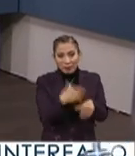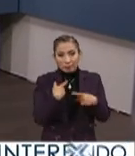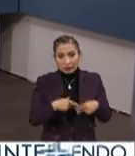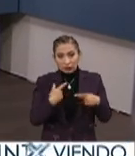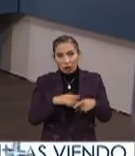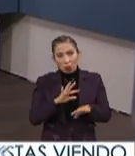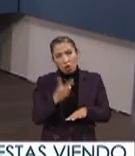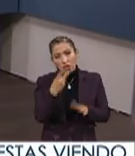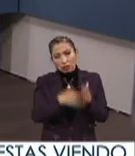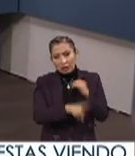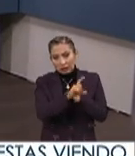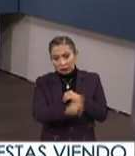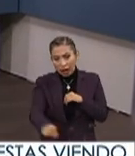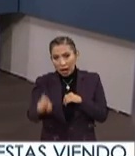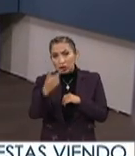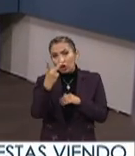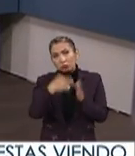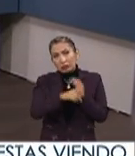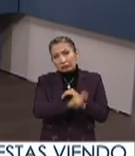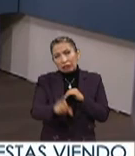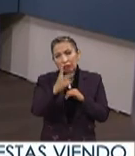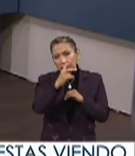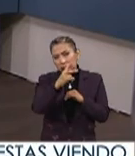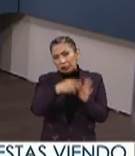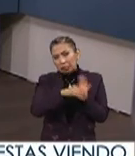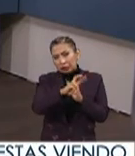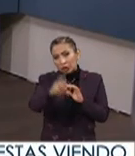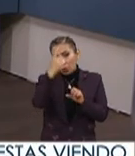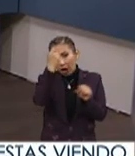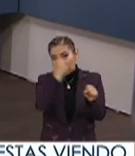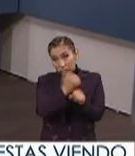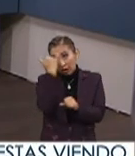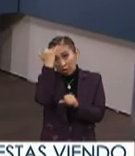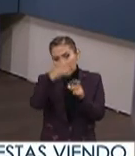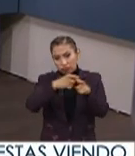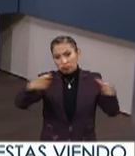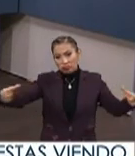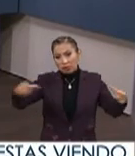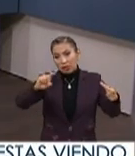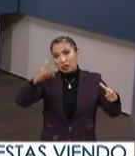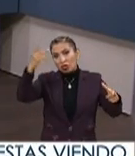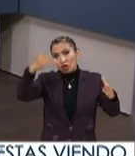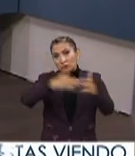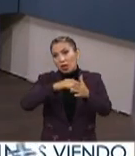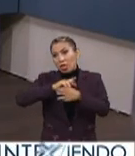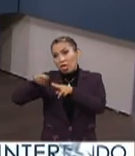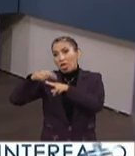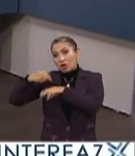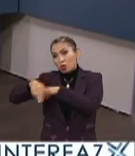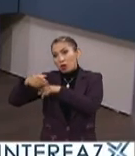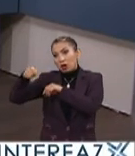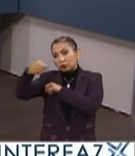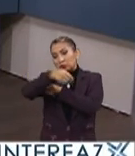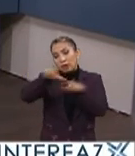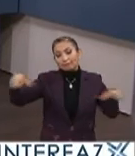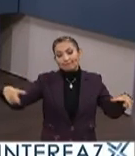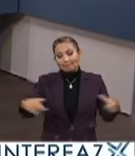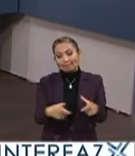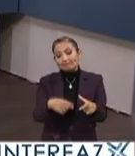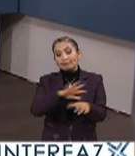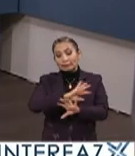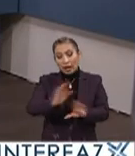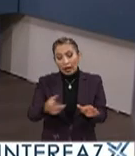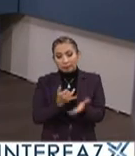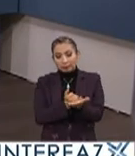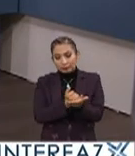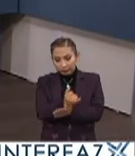gente, que son como 2,100, entre 2,100 y 2,300 al año, imagínense de las 32,000 fichas, y ya una vez